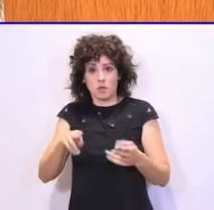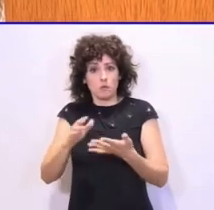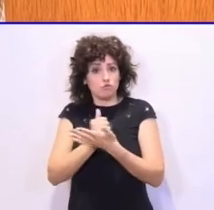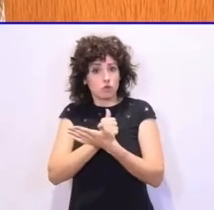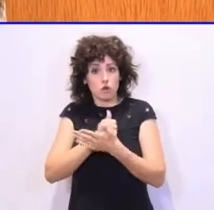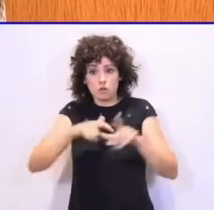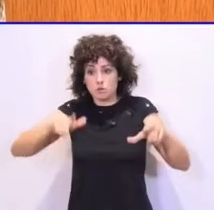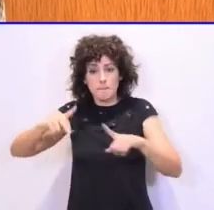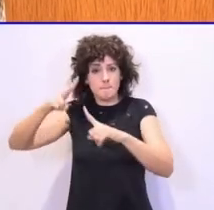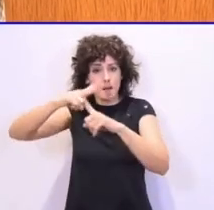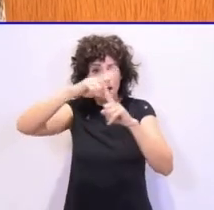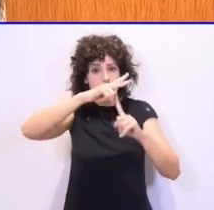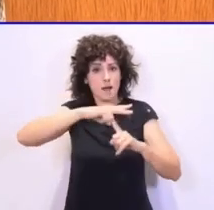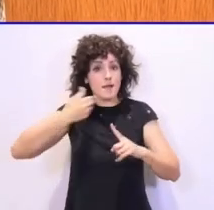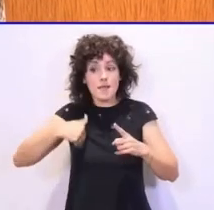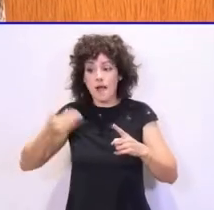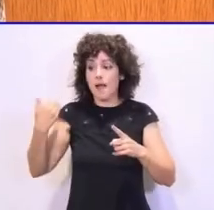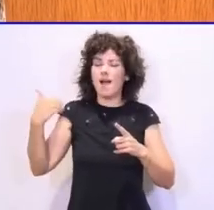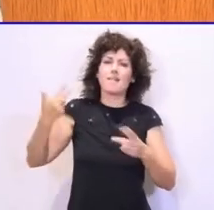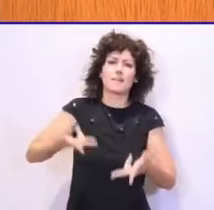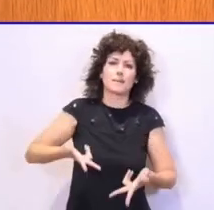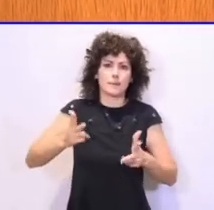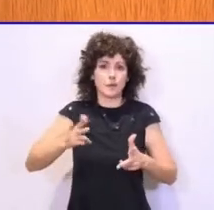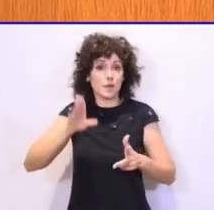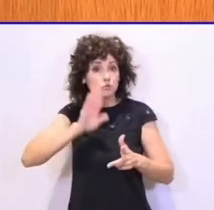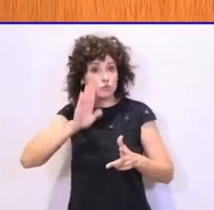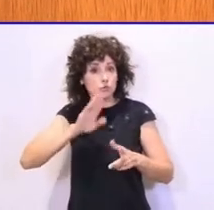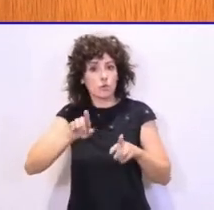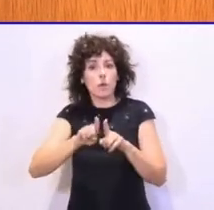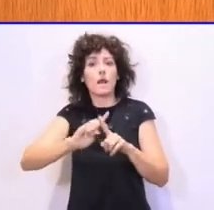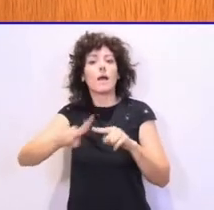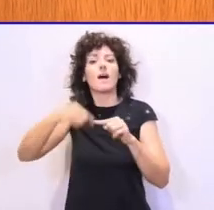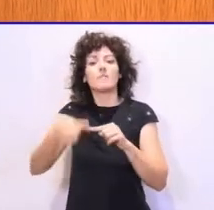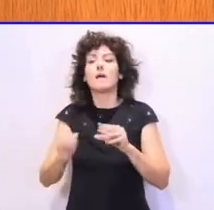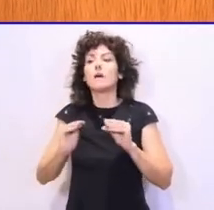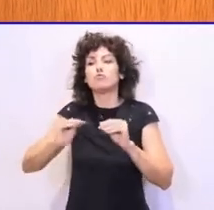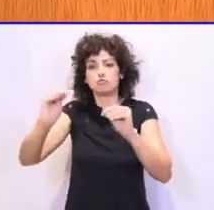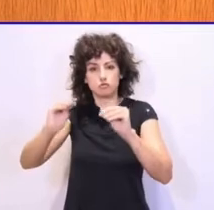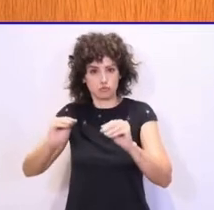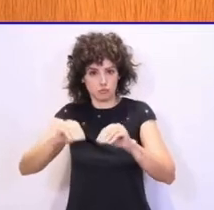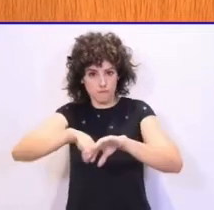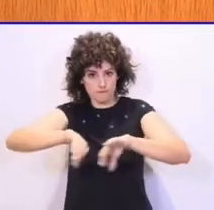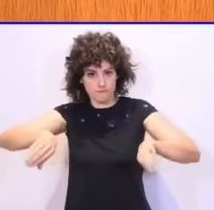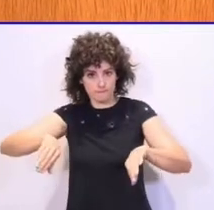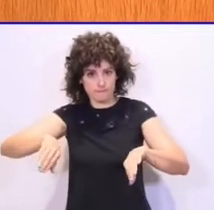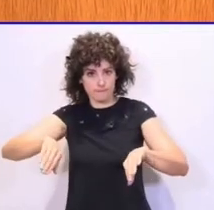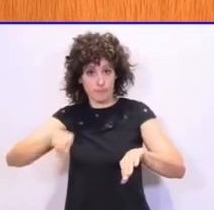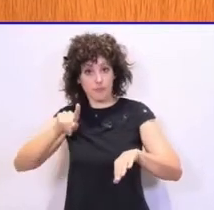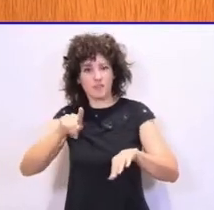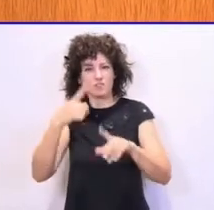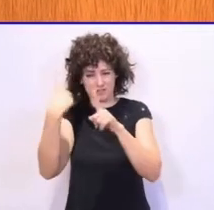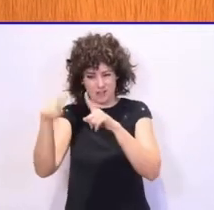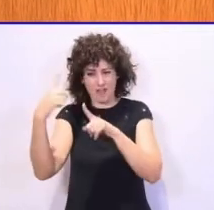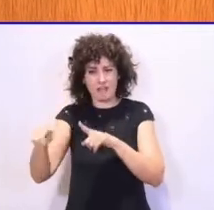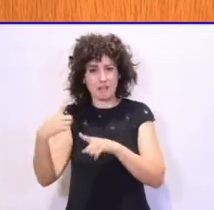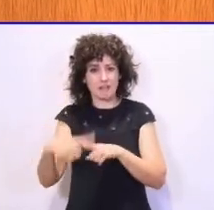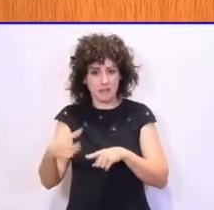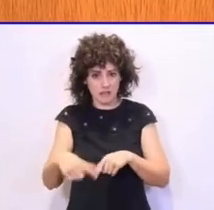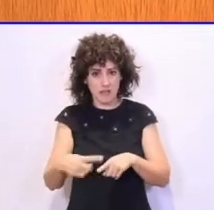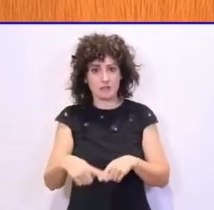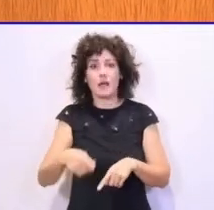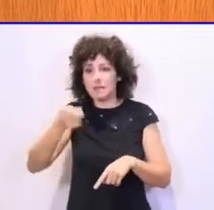partes parques que se han concedido en fraude de ley como consecuencia de su fragmentación eso y tantas cuestiones también